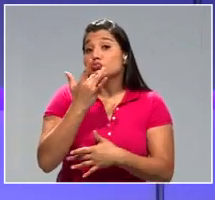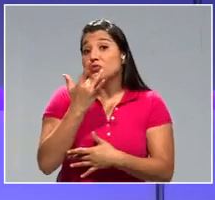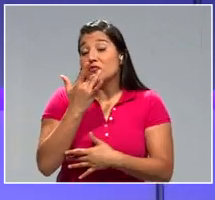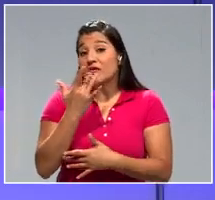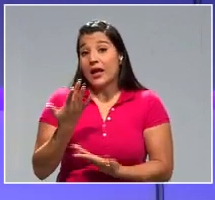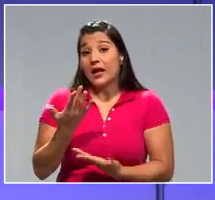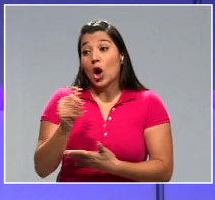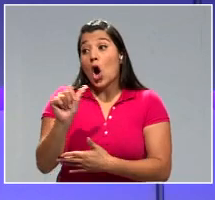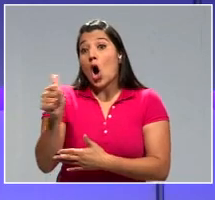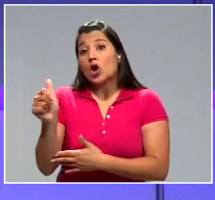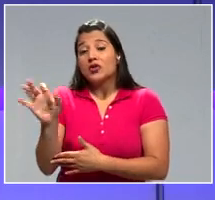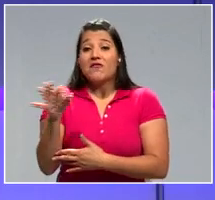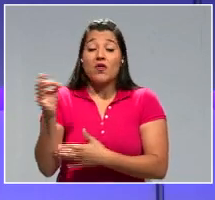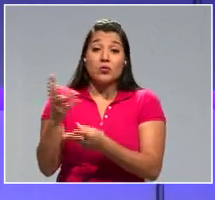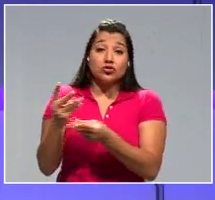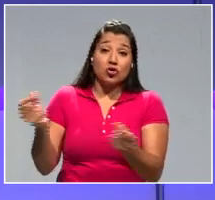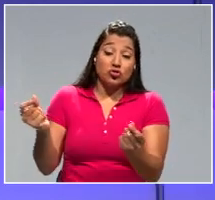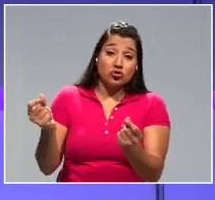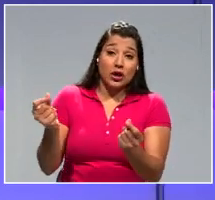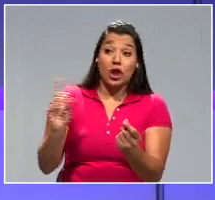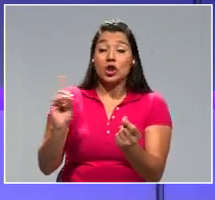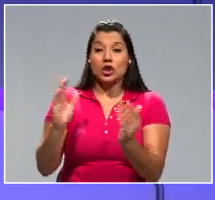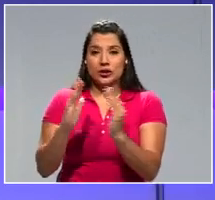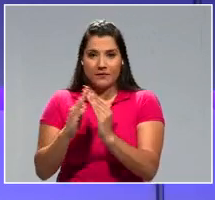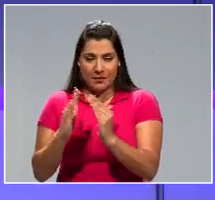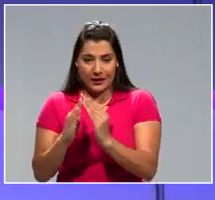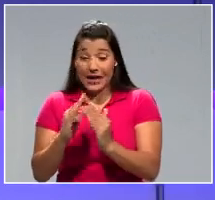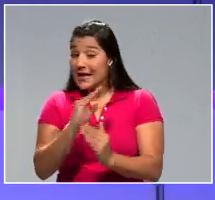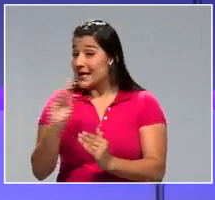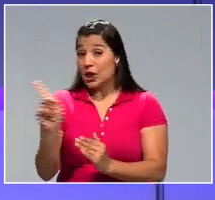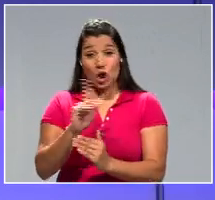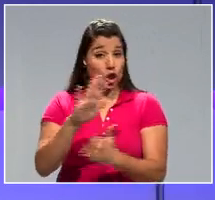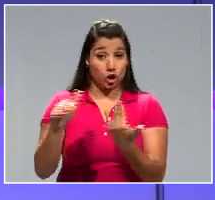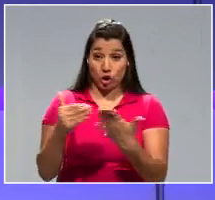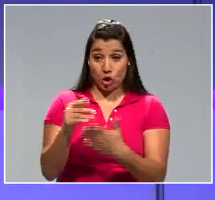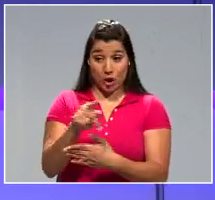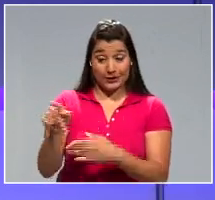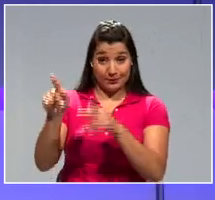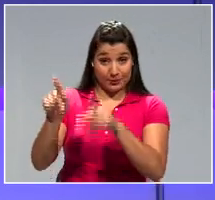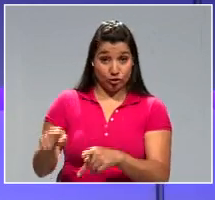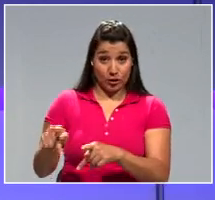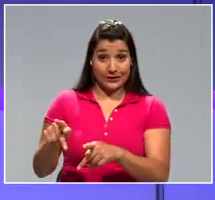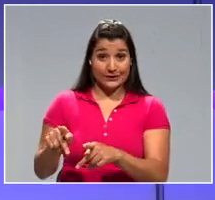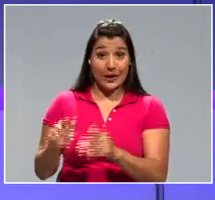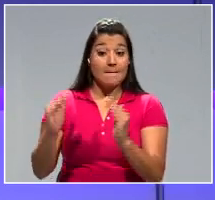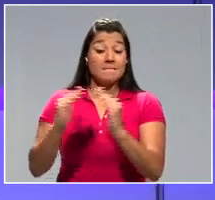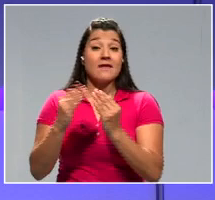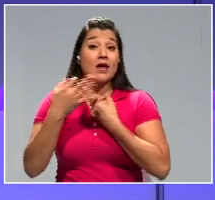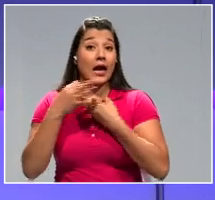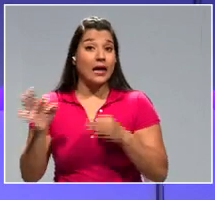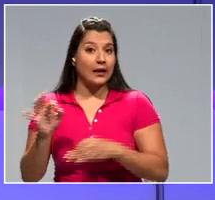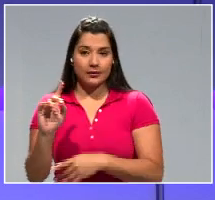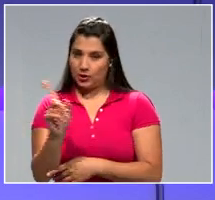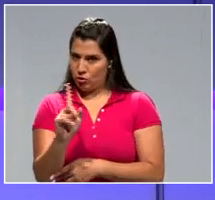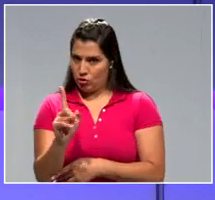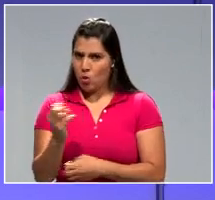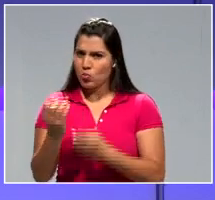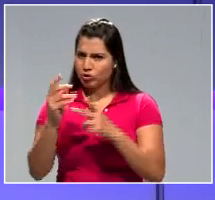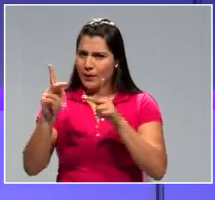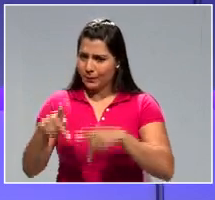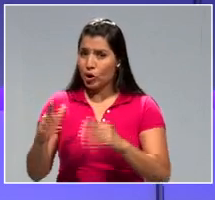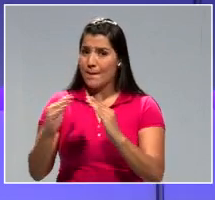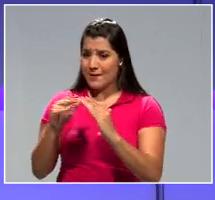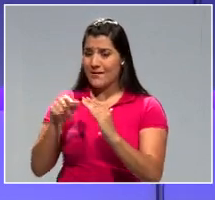estas otras formas de solucionar, ¿verdad? Y no todas ellas, valga decir, que son gratis, ¿verdad? O sea, muchos de esta gente que vive en